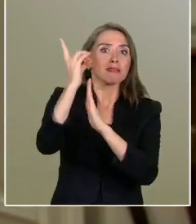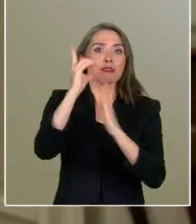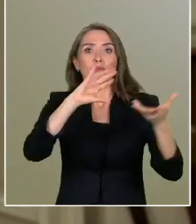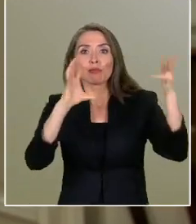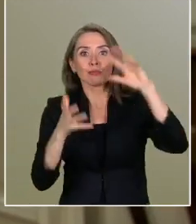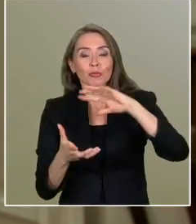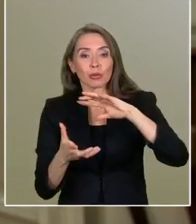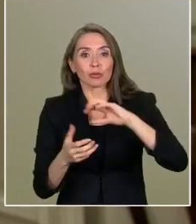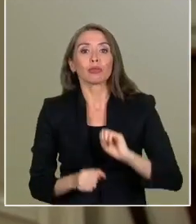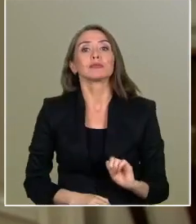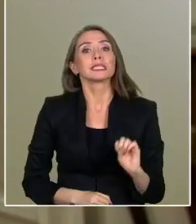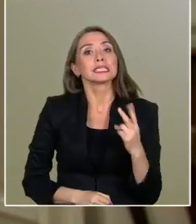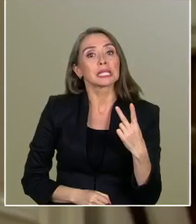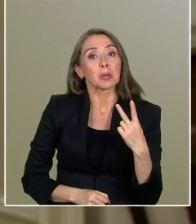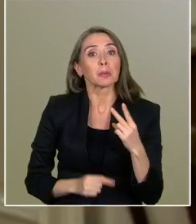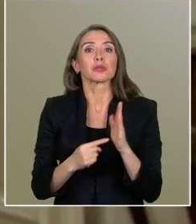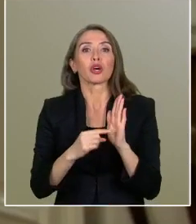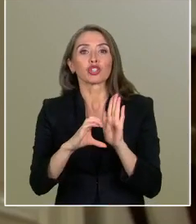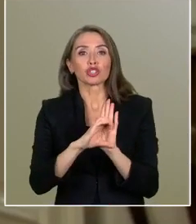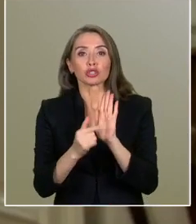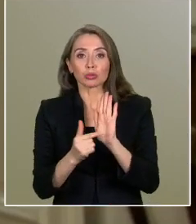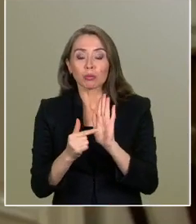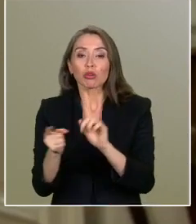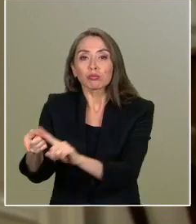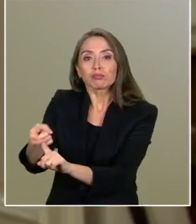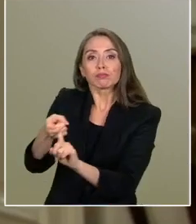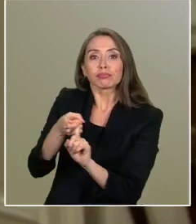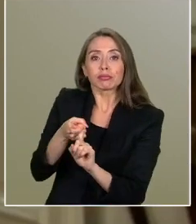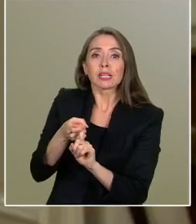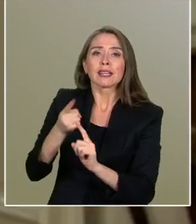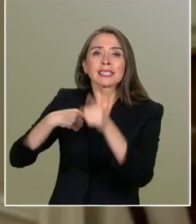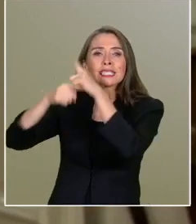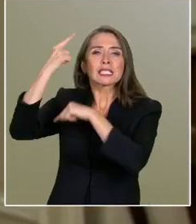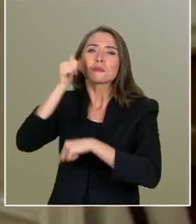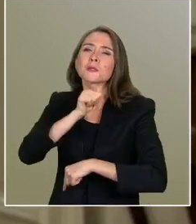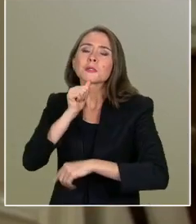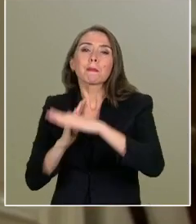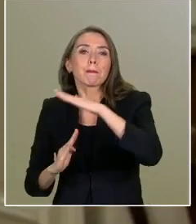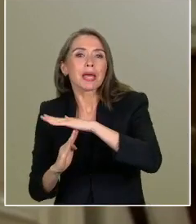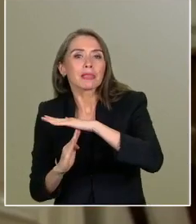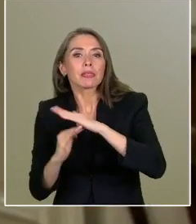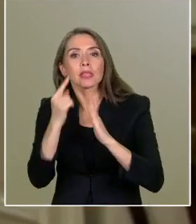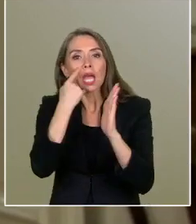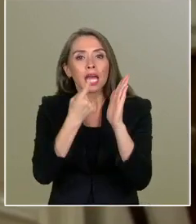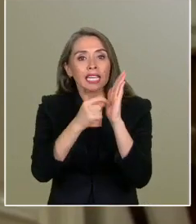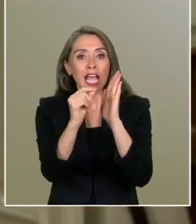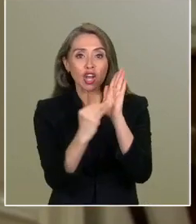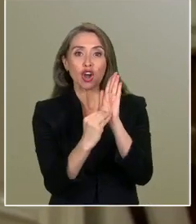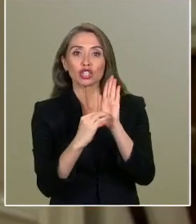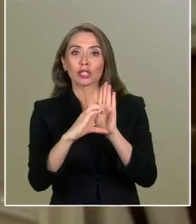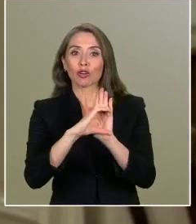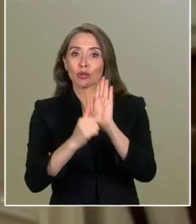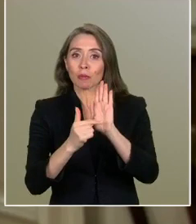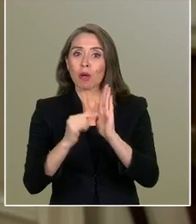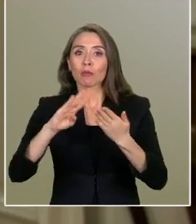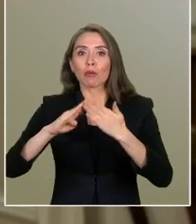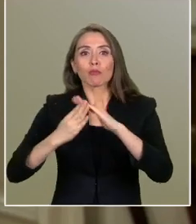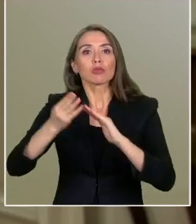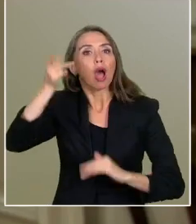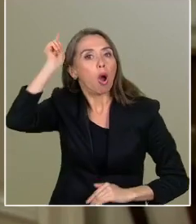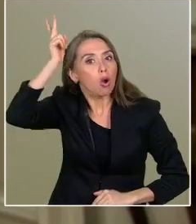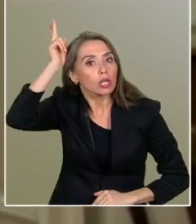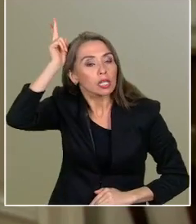en segundo lugar esta constitución se hace cargo de una deuda histórica el reconocimiento constitucional de nuestros pueblos originarios